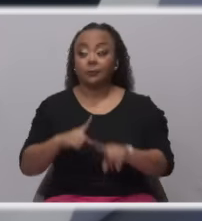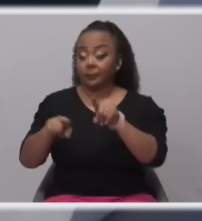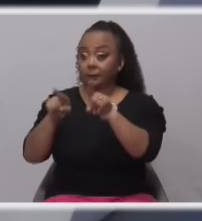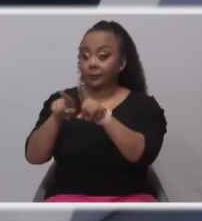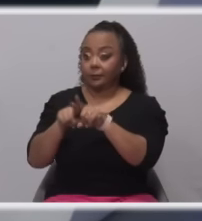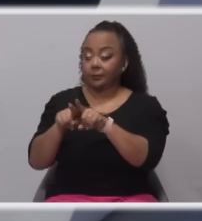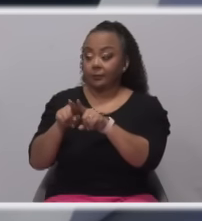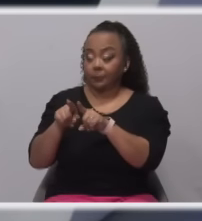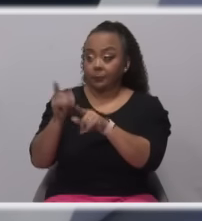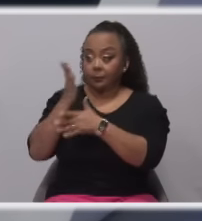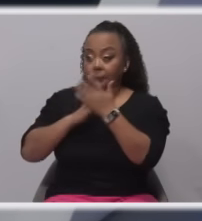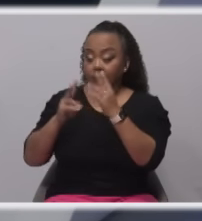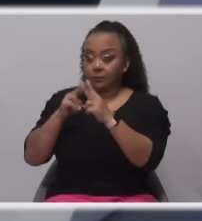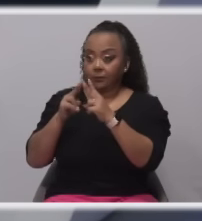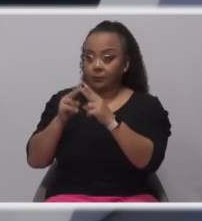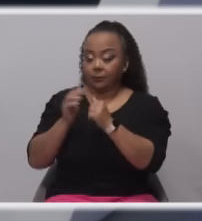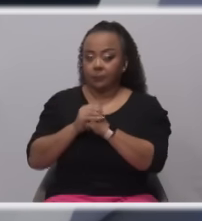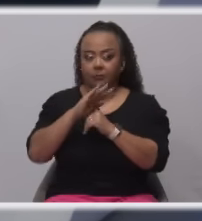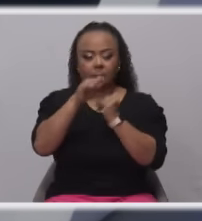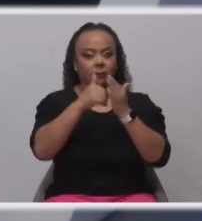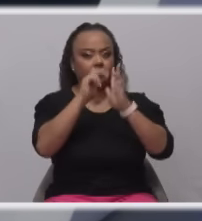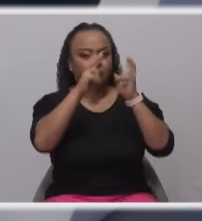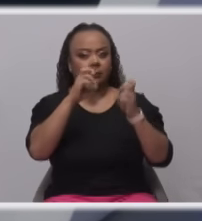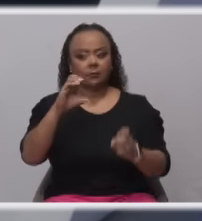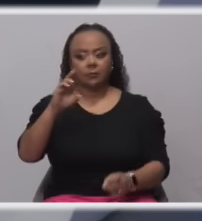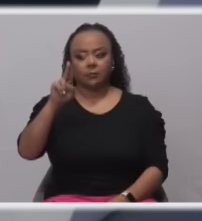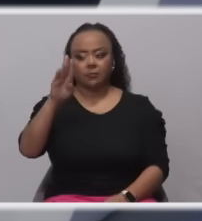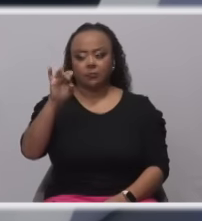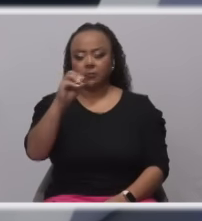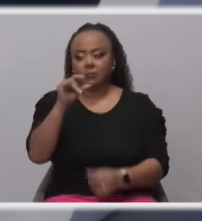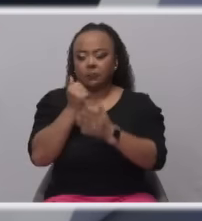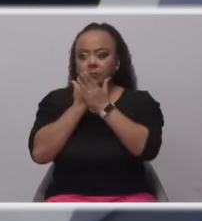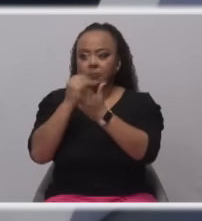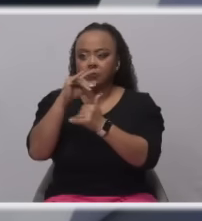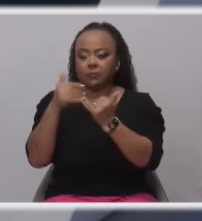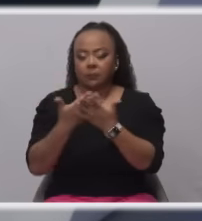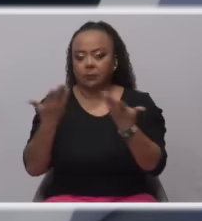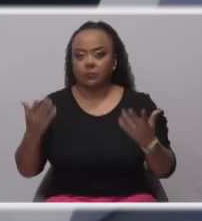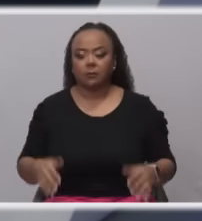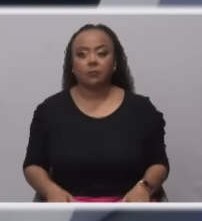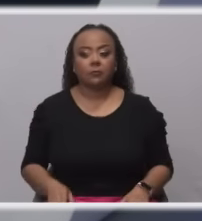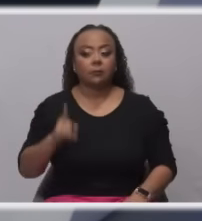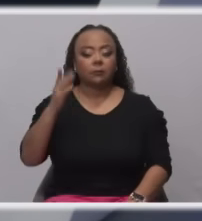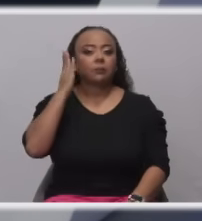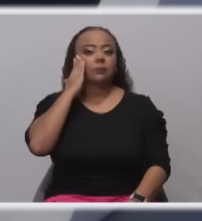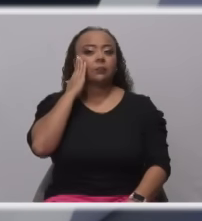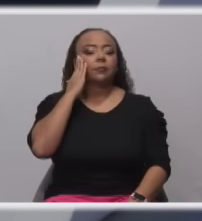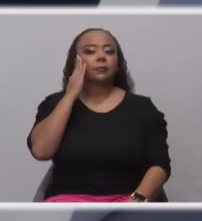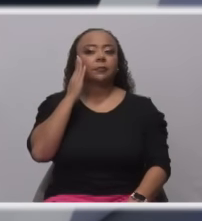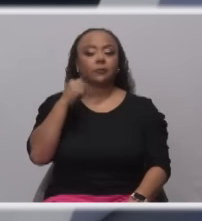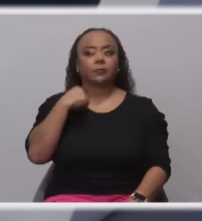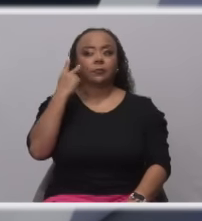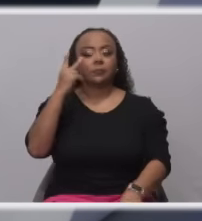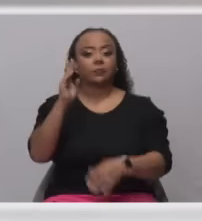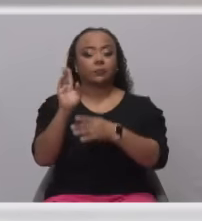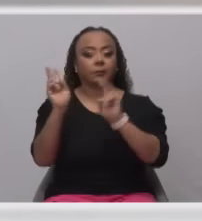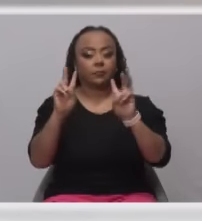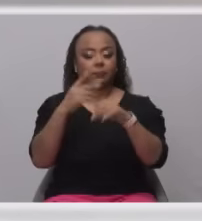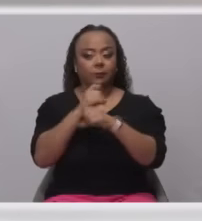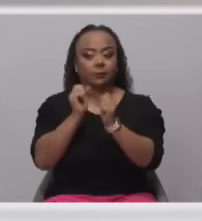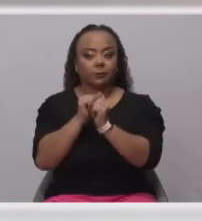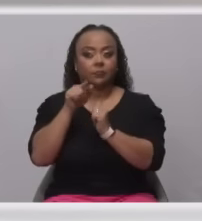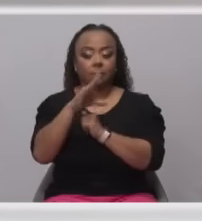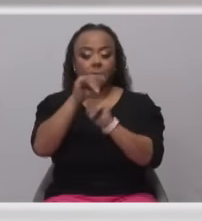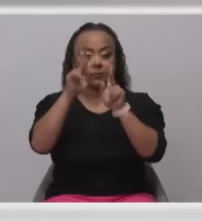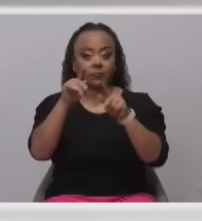desconocido Perdón Mont en todo el tema del cubo Torres y que él le ayudó y demás y sabes que estaba viendo que hiciste con él y